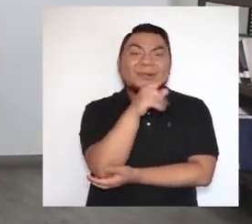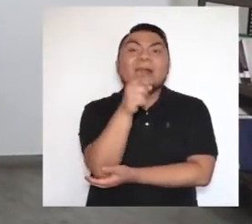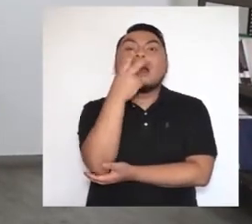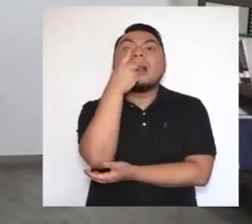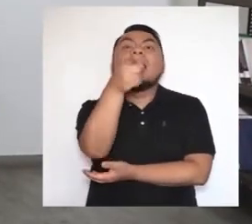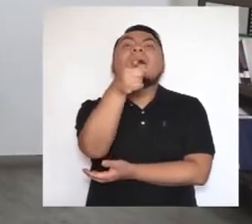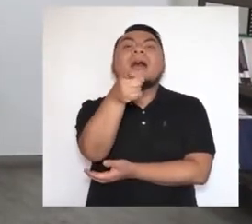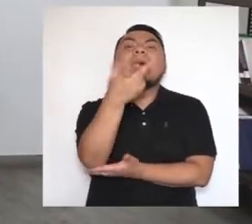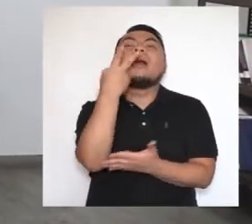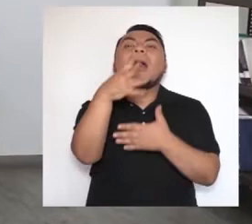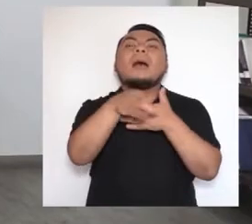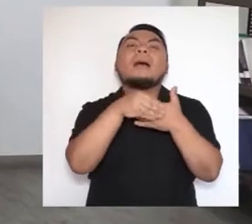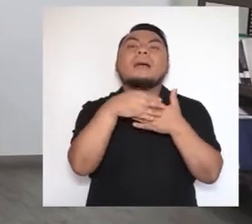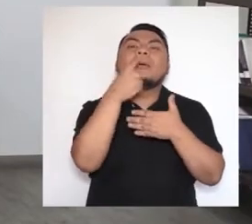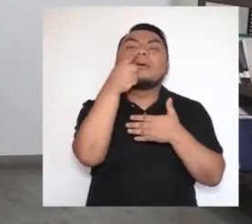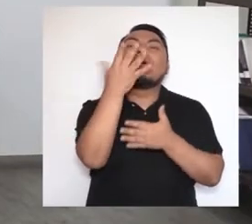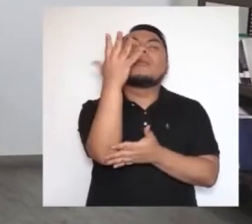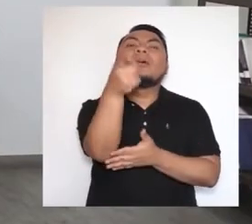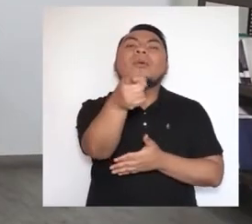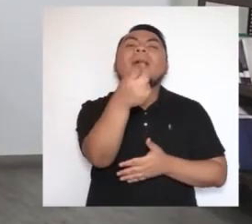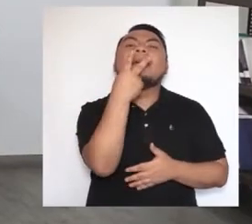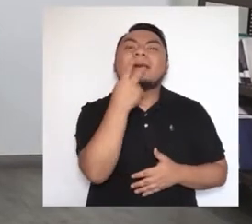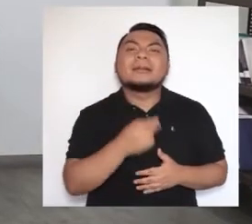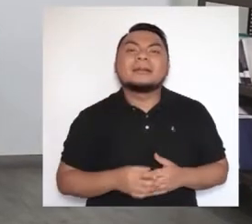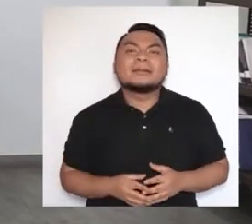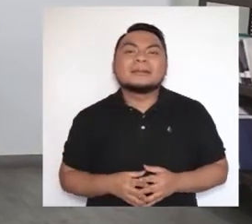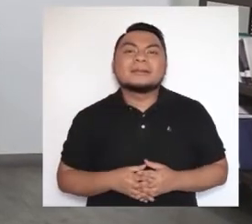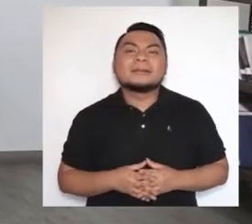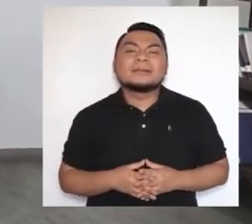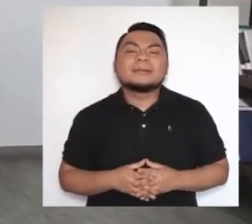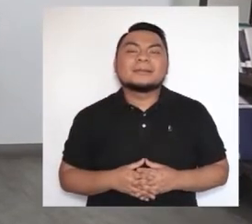Ah, quiero ver cómo hacen ustedes como planta.